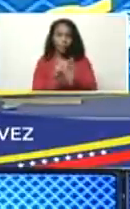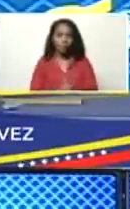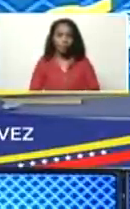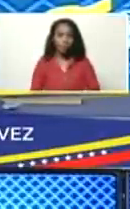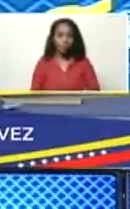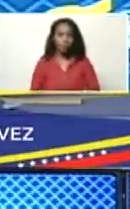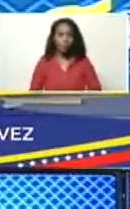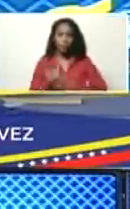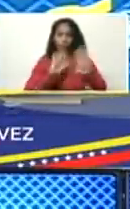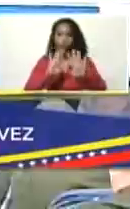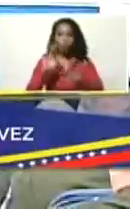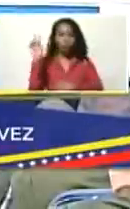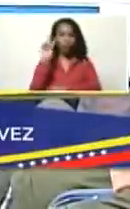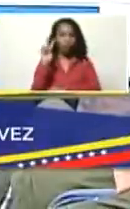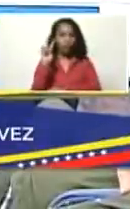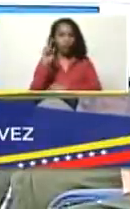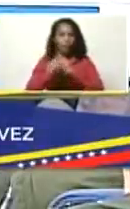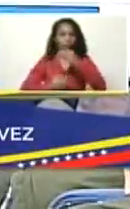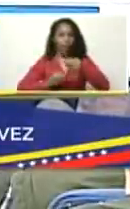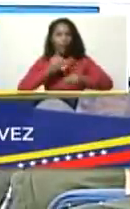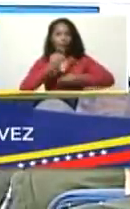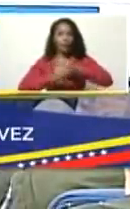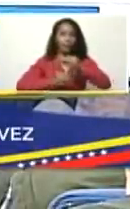que ya en Venezuela se iban provocando.